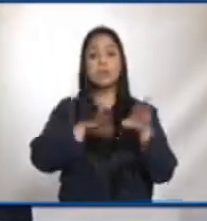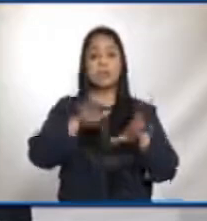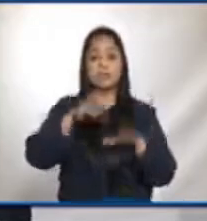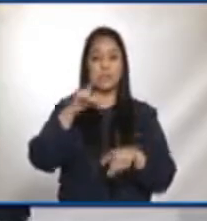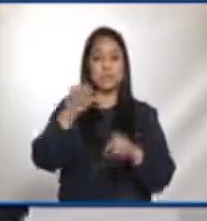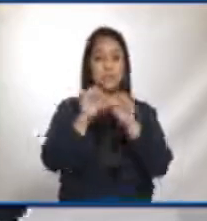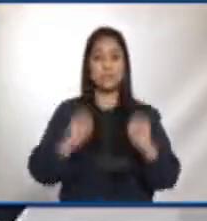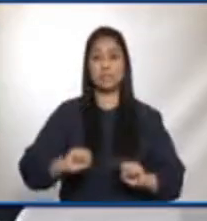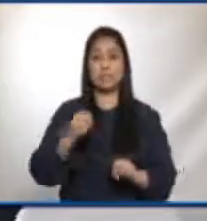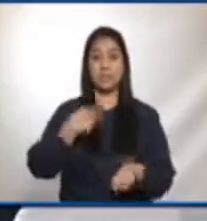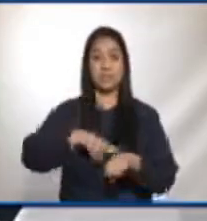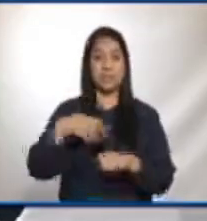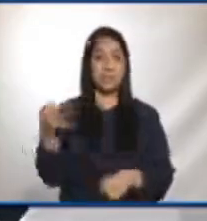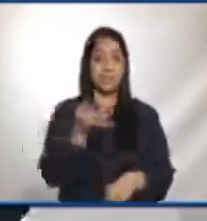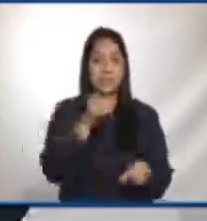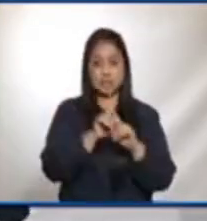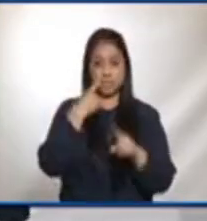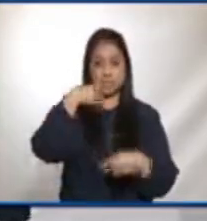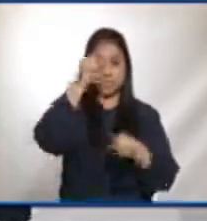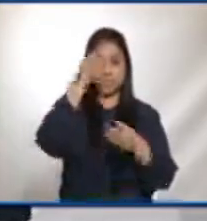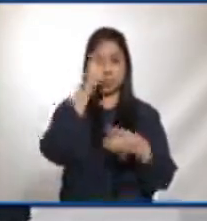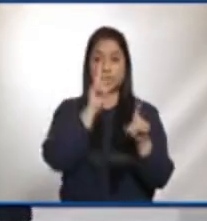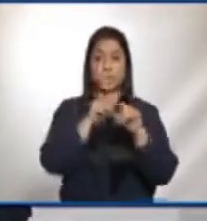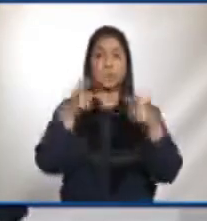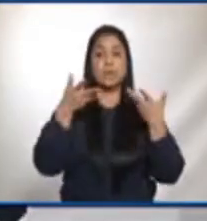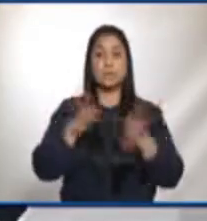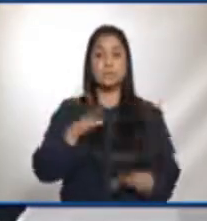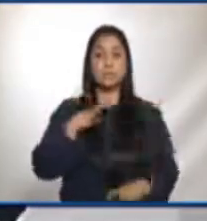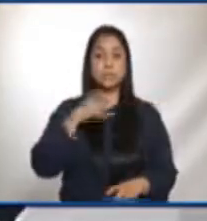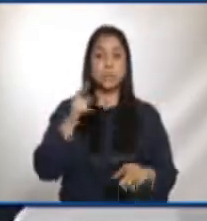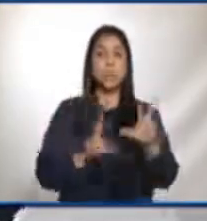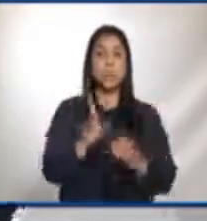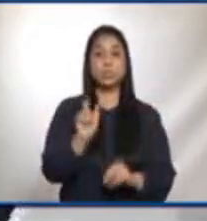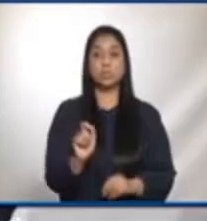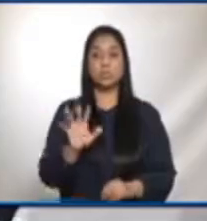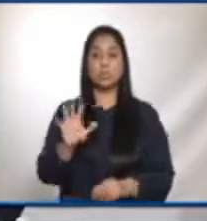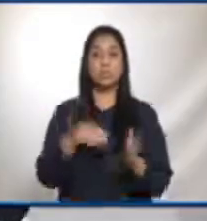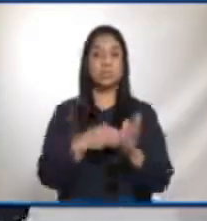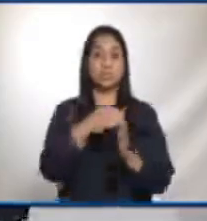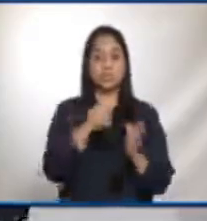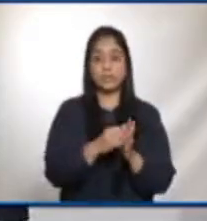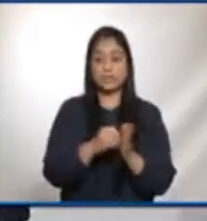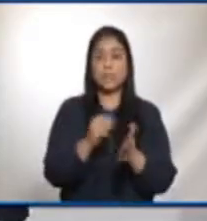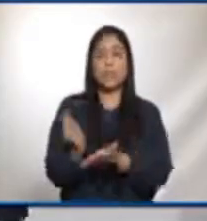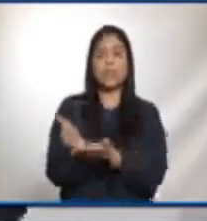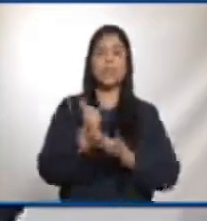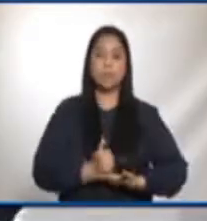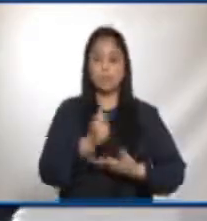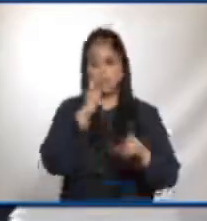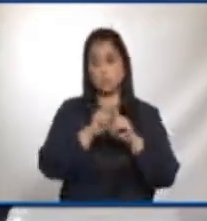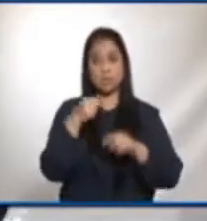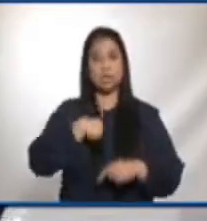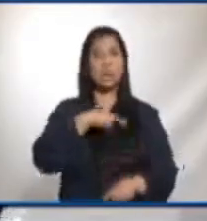Calidad y también del informático, que equivalen no solo a 11.5 millones de quetzales, contribuirán a que